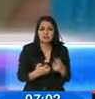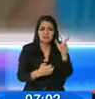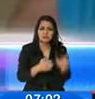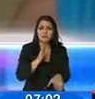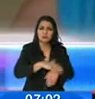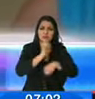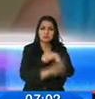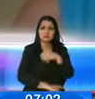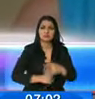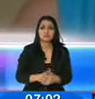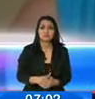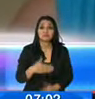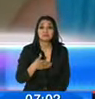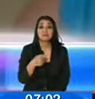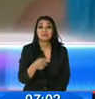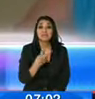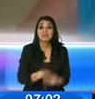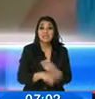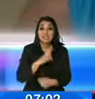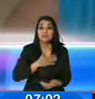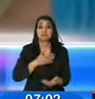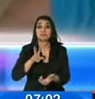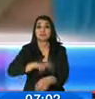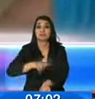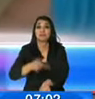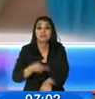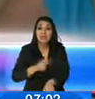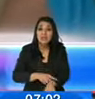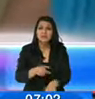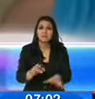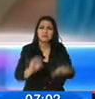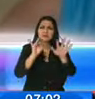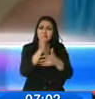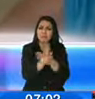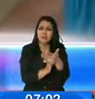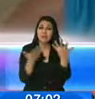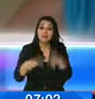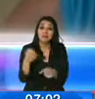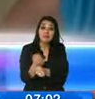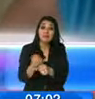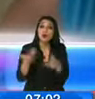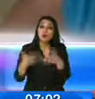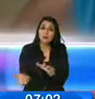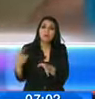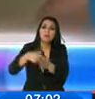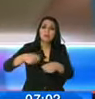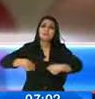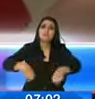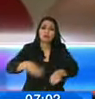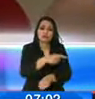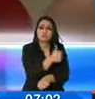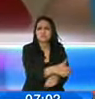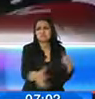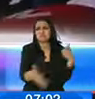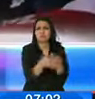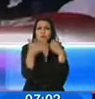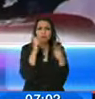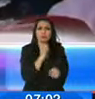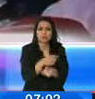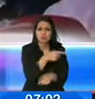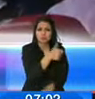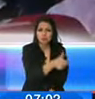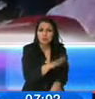Hasta mi hijo y a mi sobrino, oiga, todos como a las 7:30 salen del trabajo y los arrolló a todos. Y